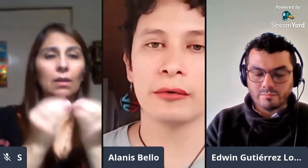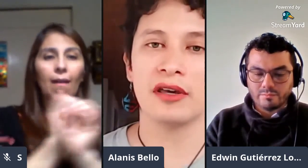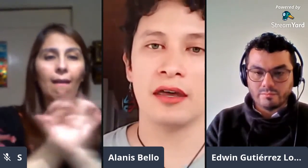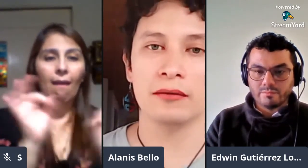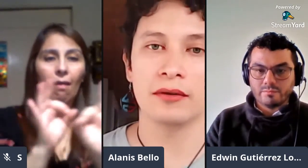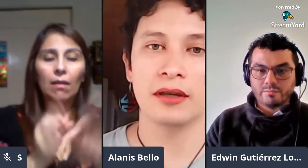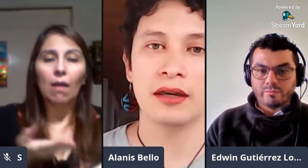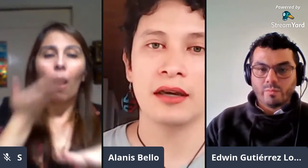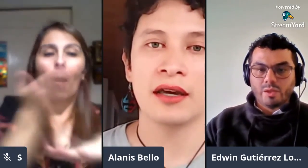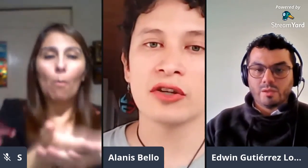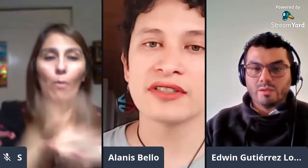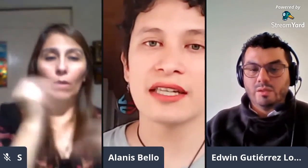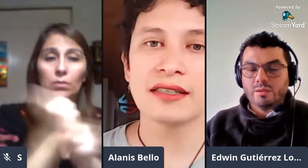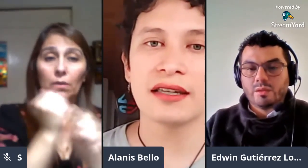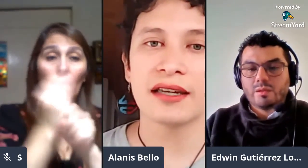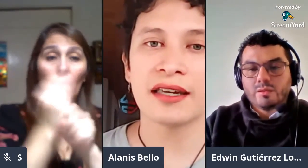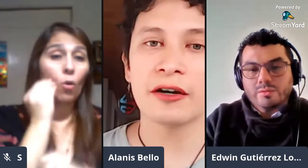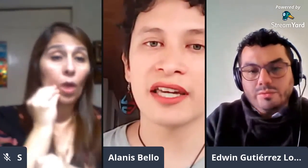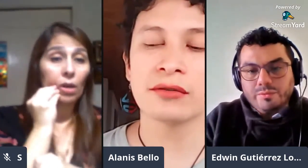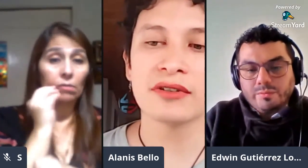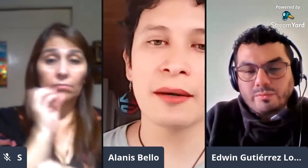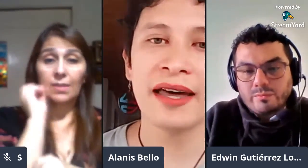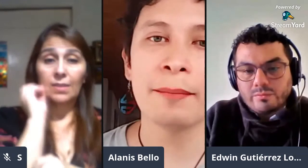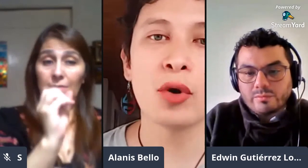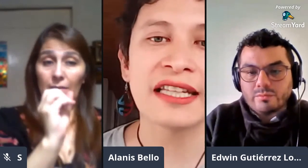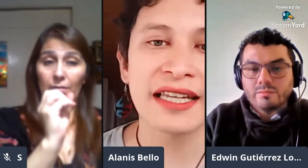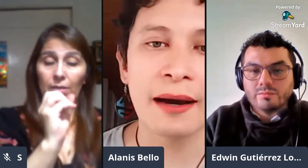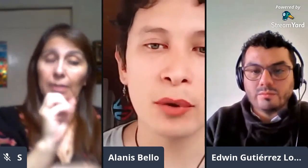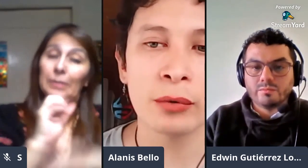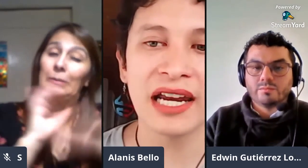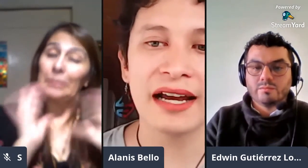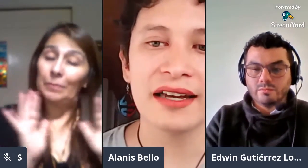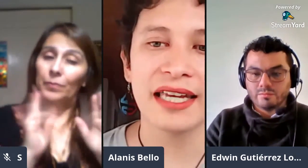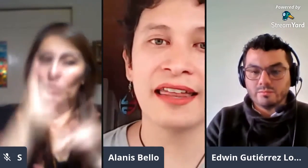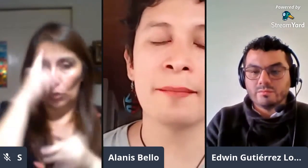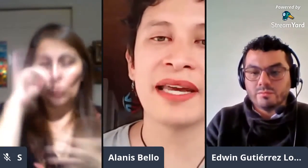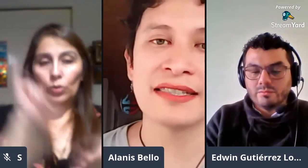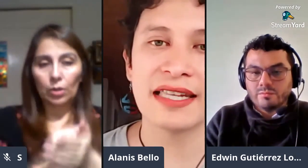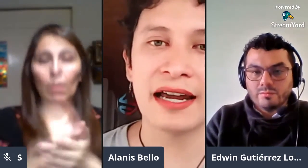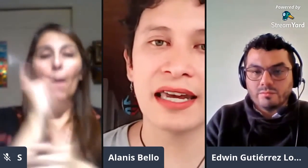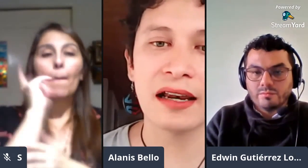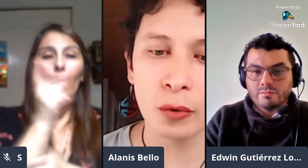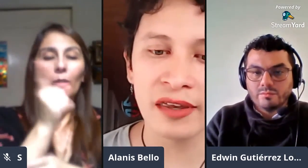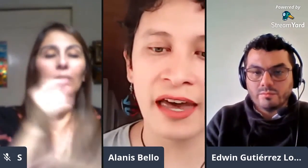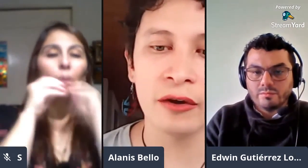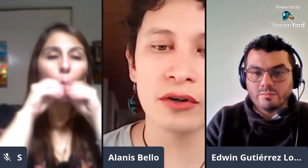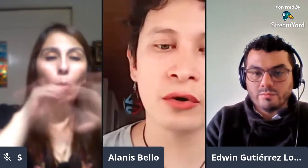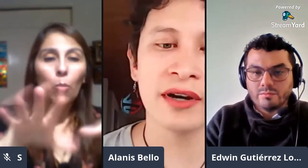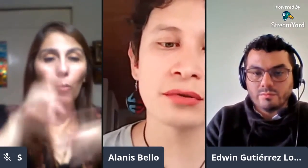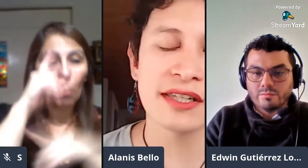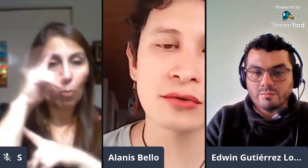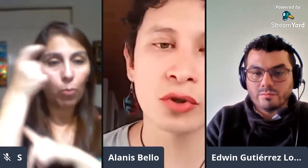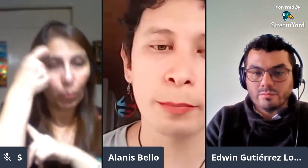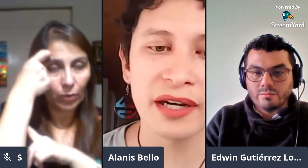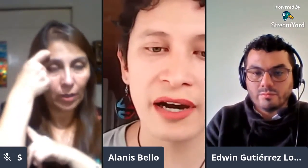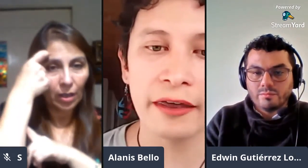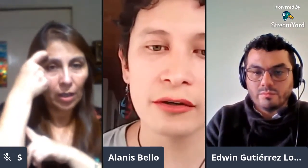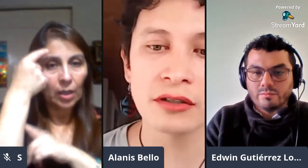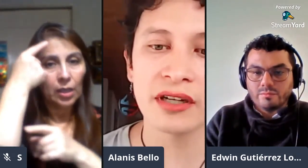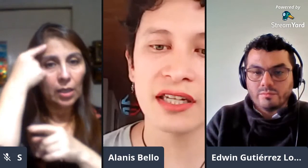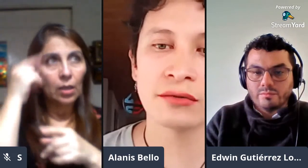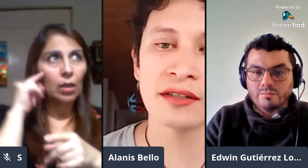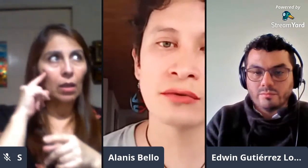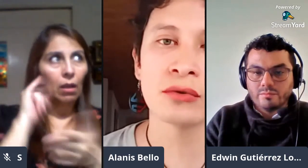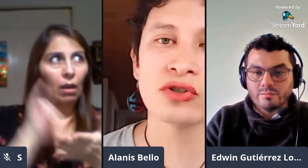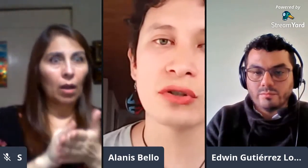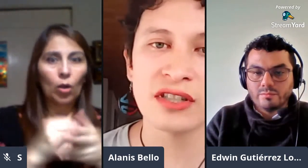trabajo del cuidado. Entonces, creo que es un tema de política pública y de pensar que el cuidado no es un asunto privado,